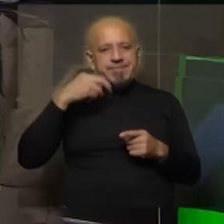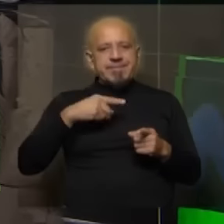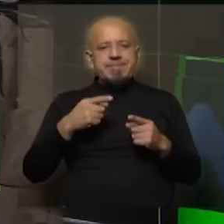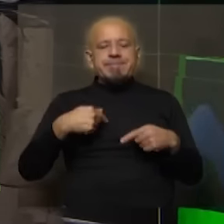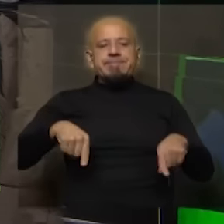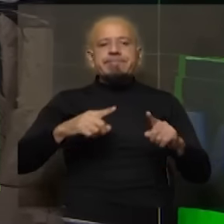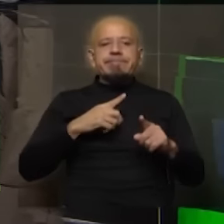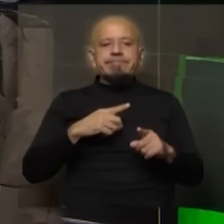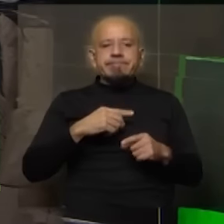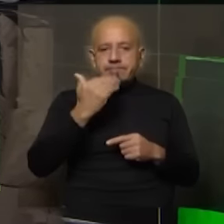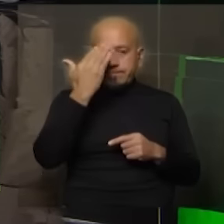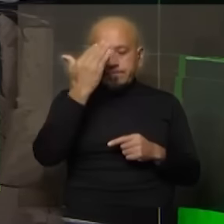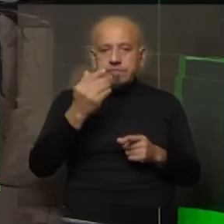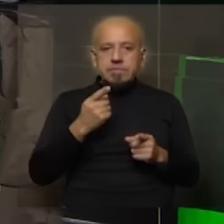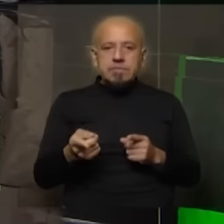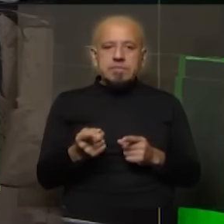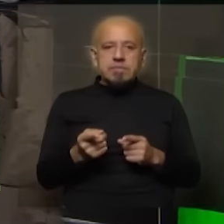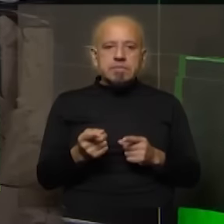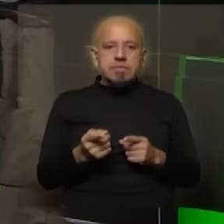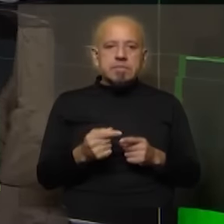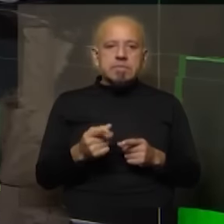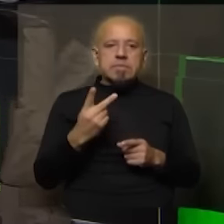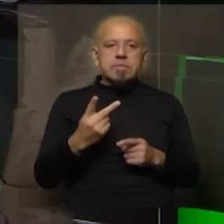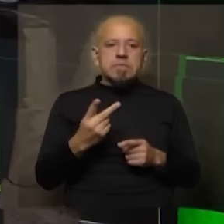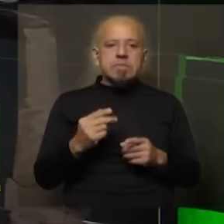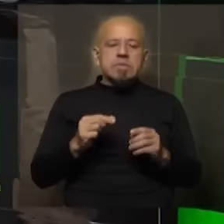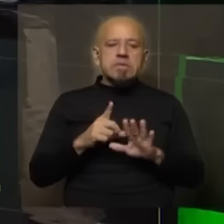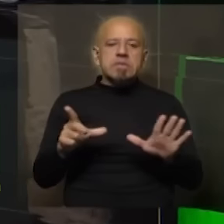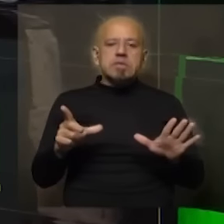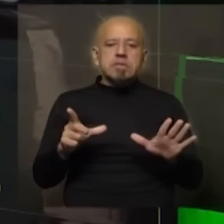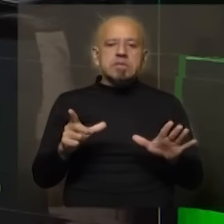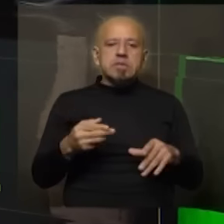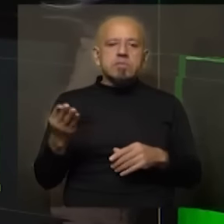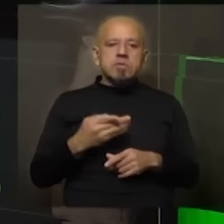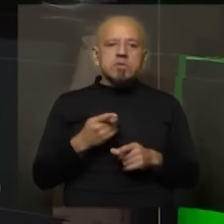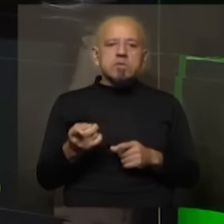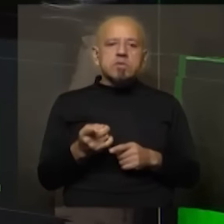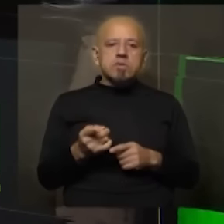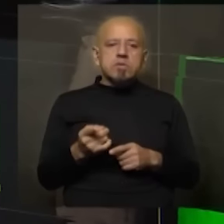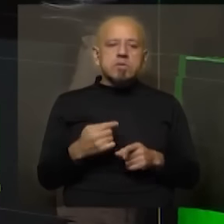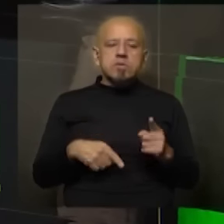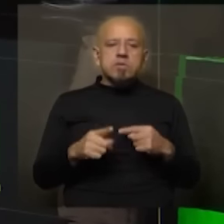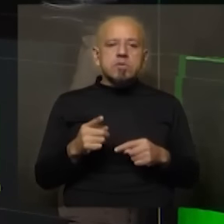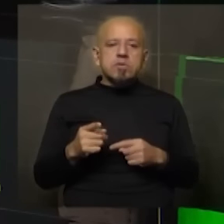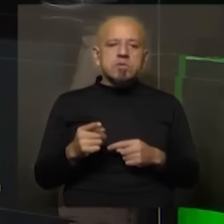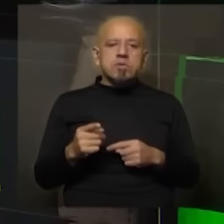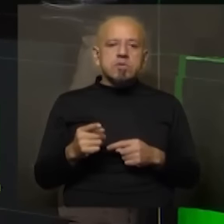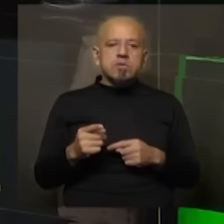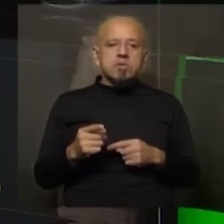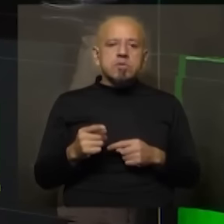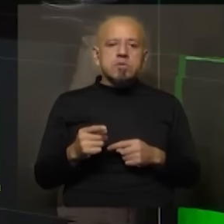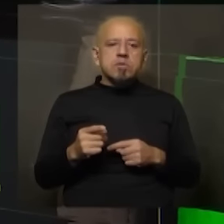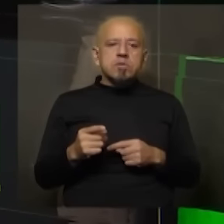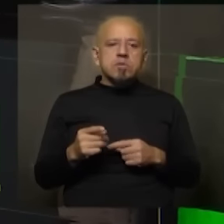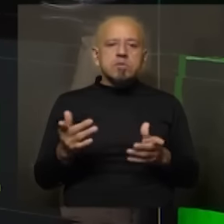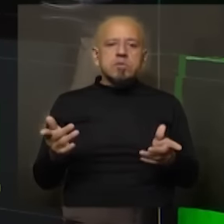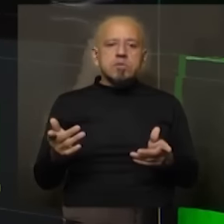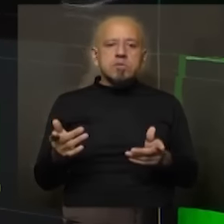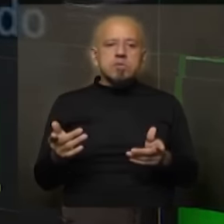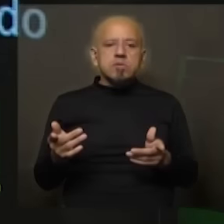que votarían por el Frente Amplio, mientras que el 27% lo haría por el Partido Nacional,